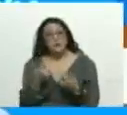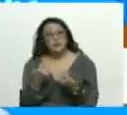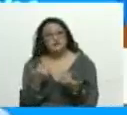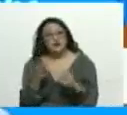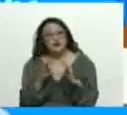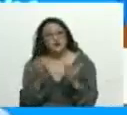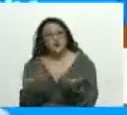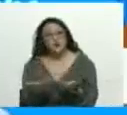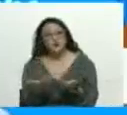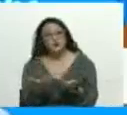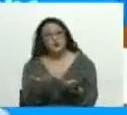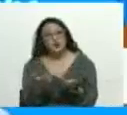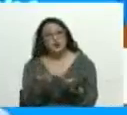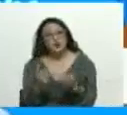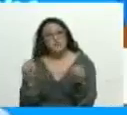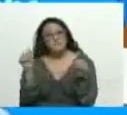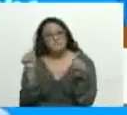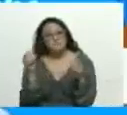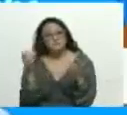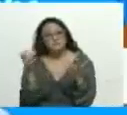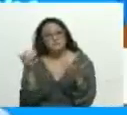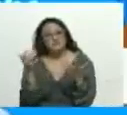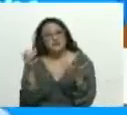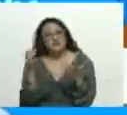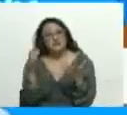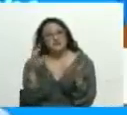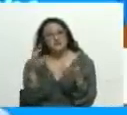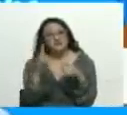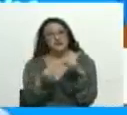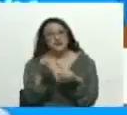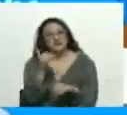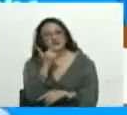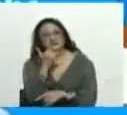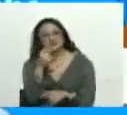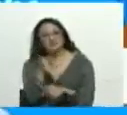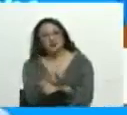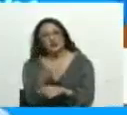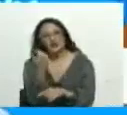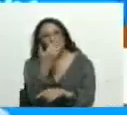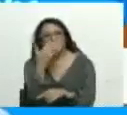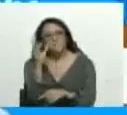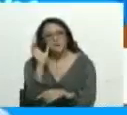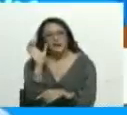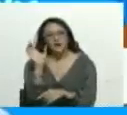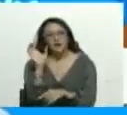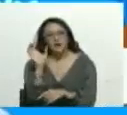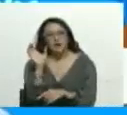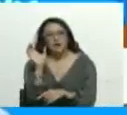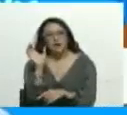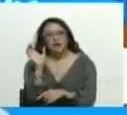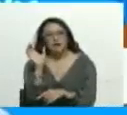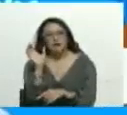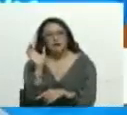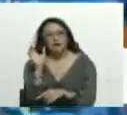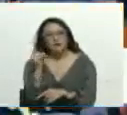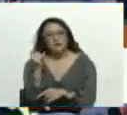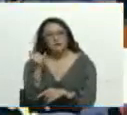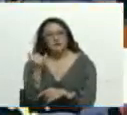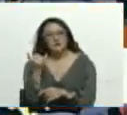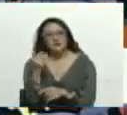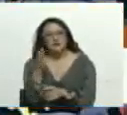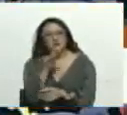el paisaje macabro que nos que nos que nos impone el Imperio está conduciéndonos a la certeza de